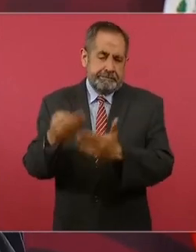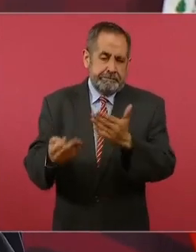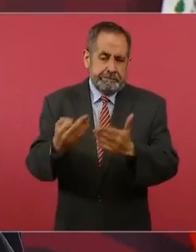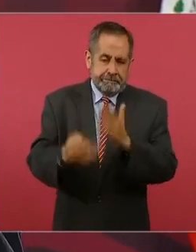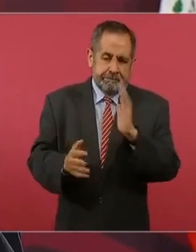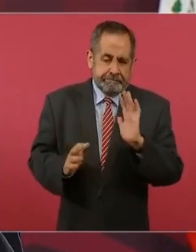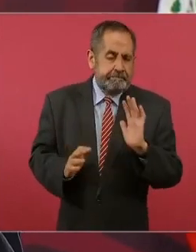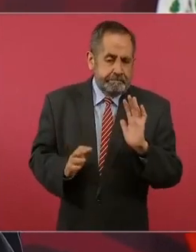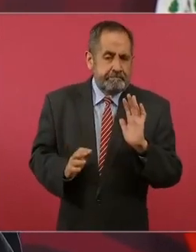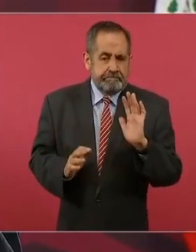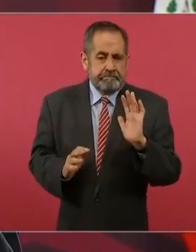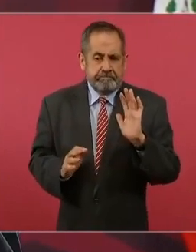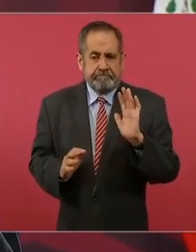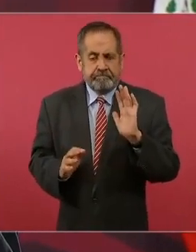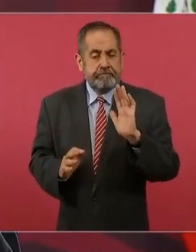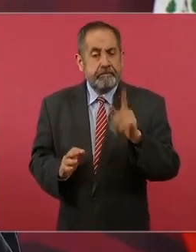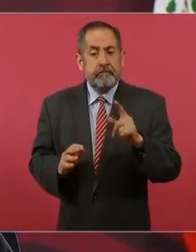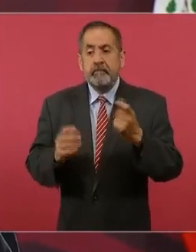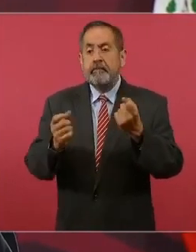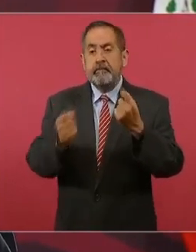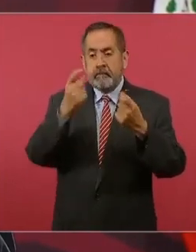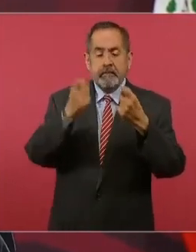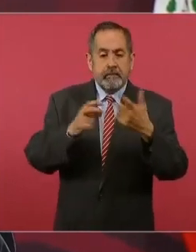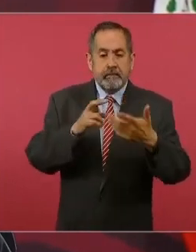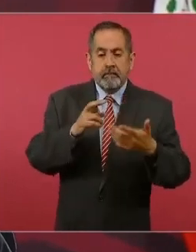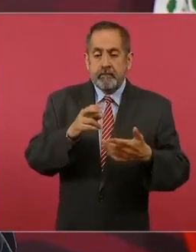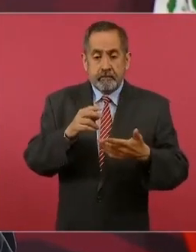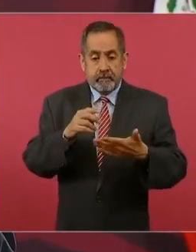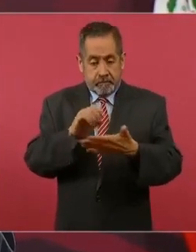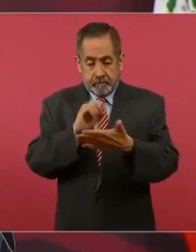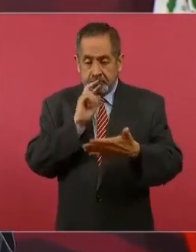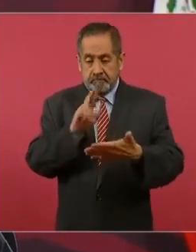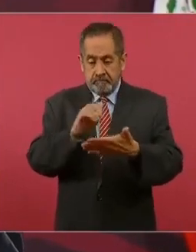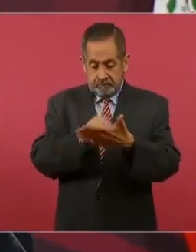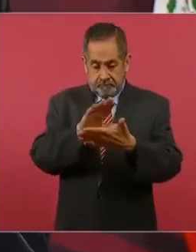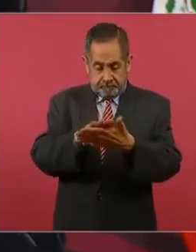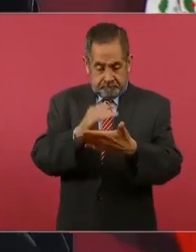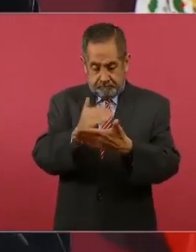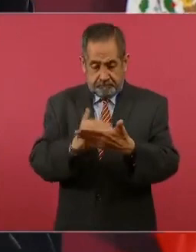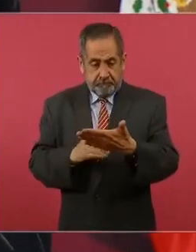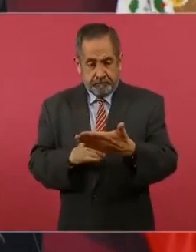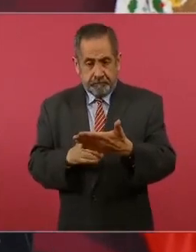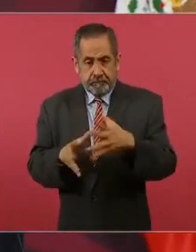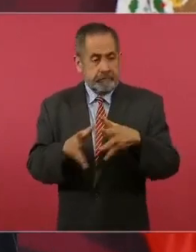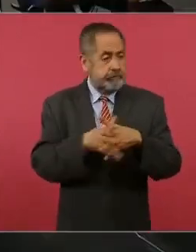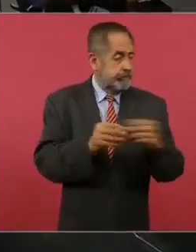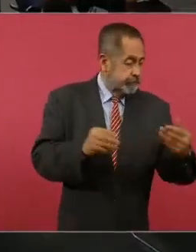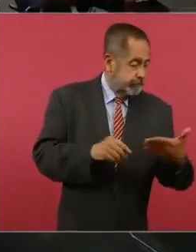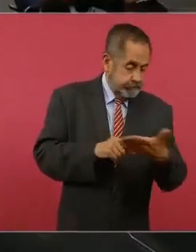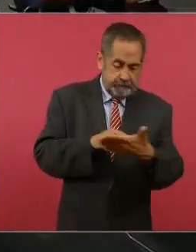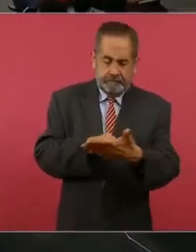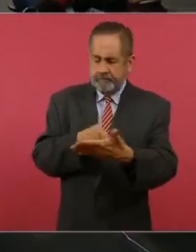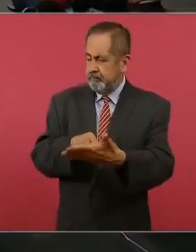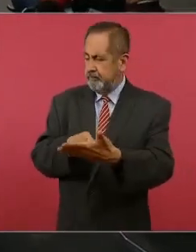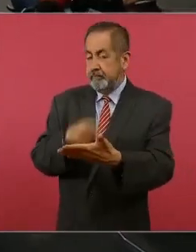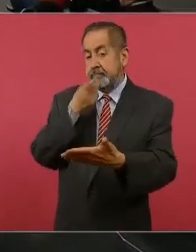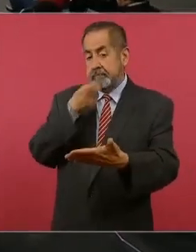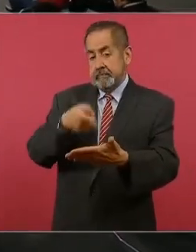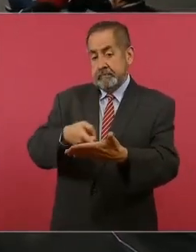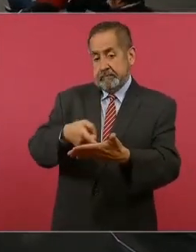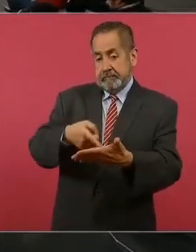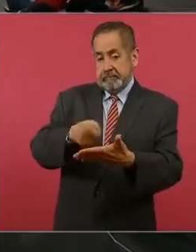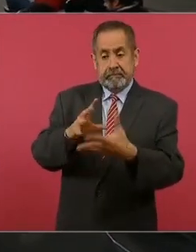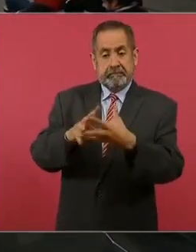Hay casos en donde se reporta una desaparición